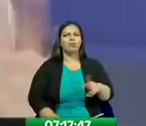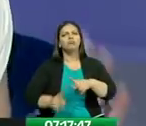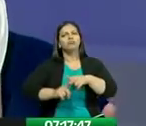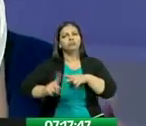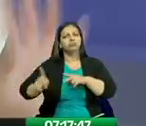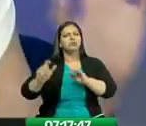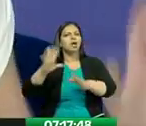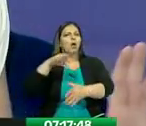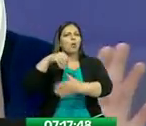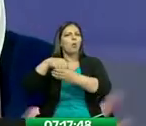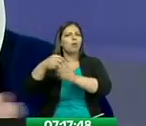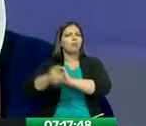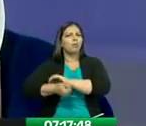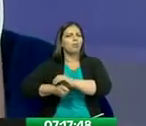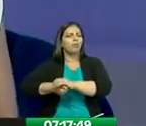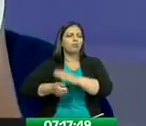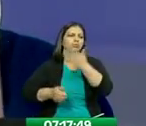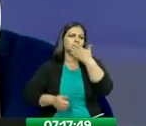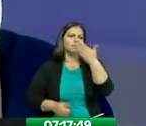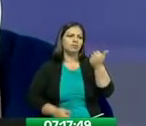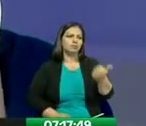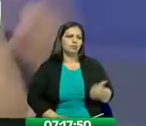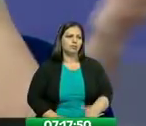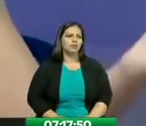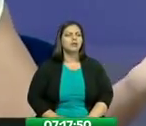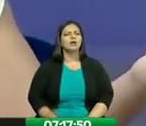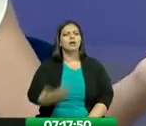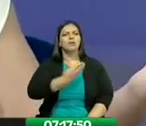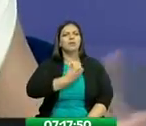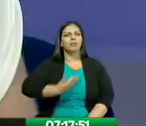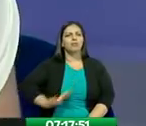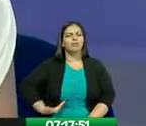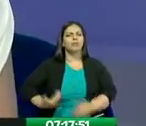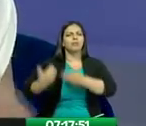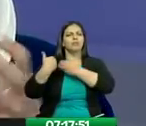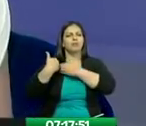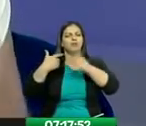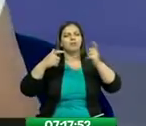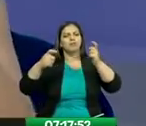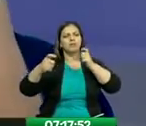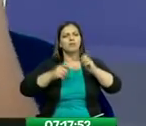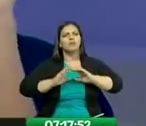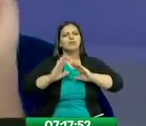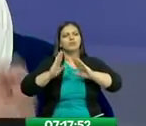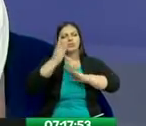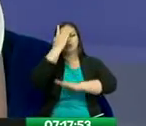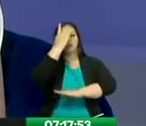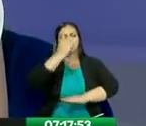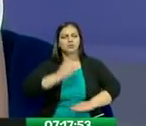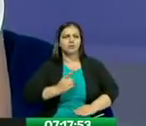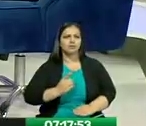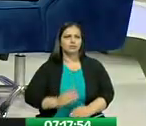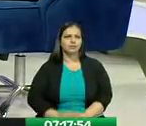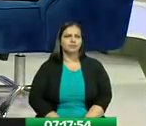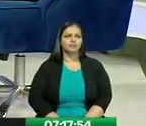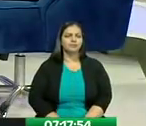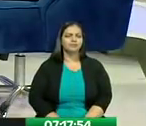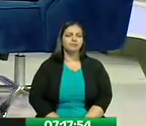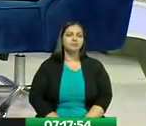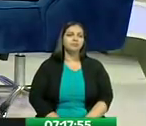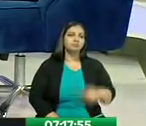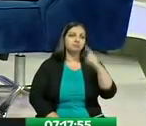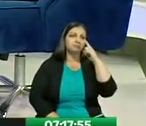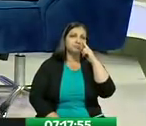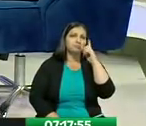permitir al gobierno que actuara sin la crítica detrás, porque iba a haber protagonismos, y sin lo que uno supiera lo que podría pasar. ¿Quién sabe? Podía salir la